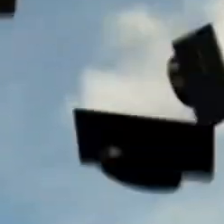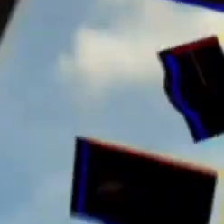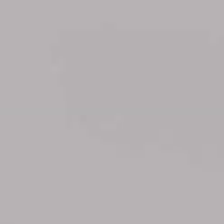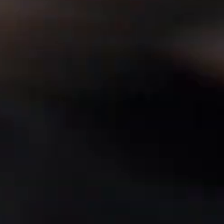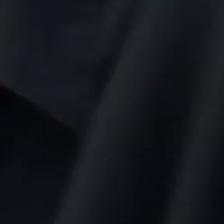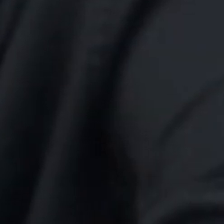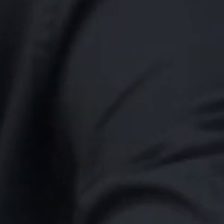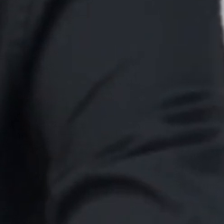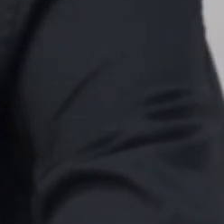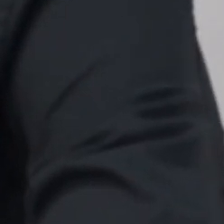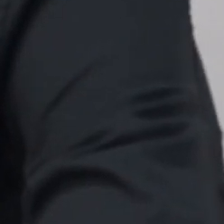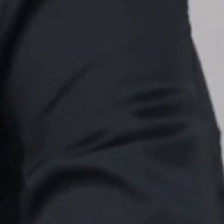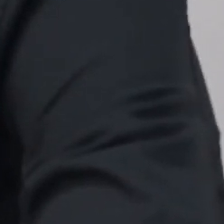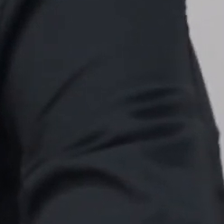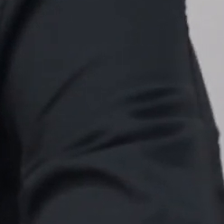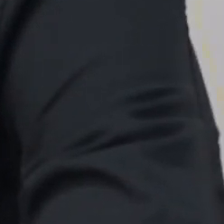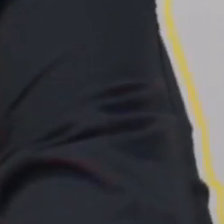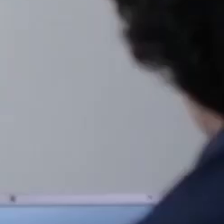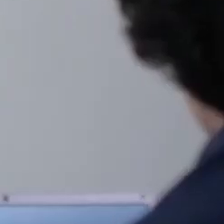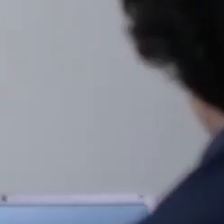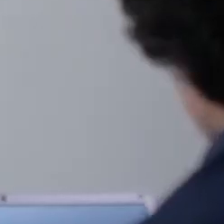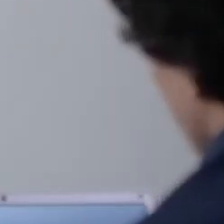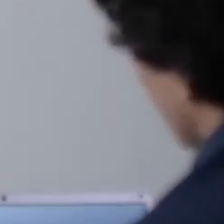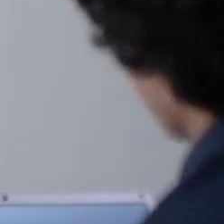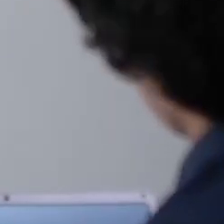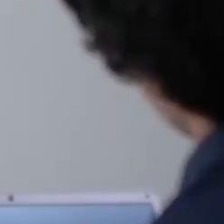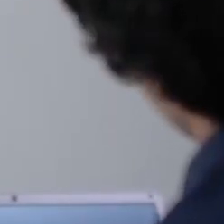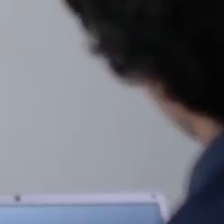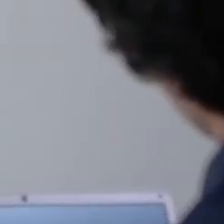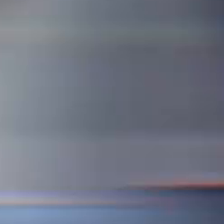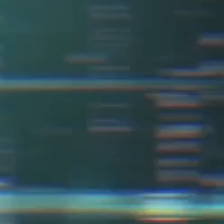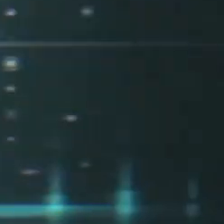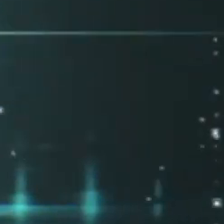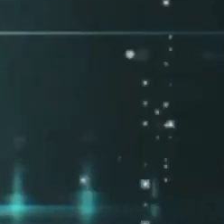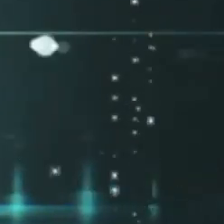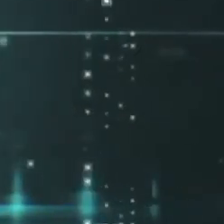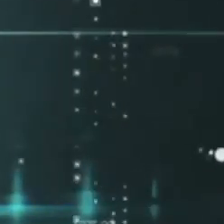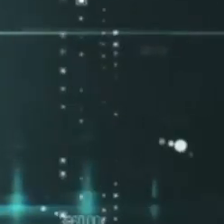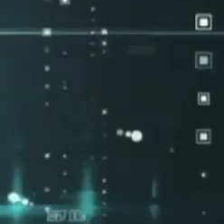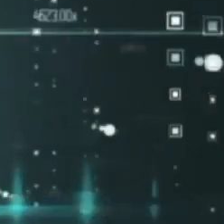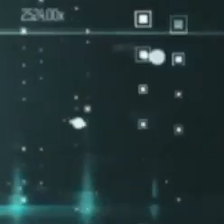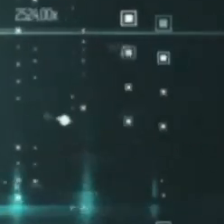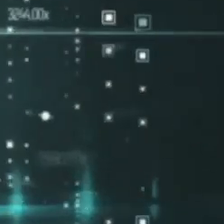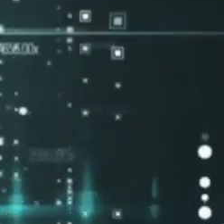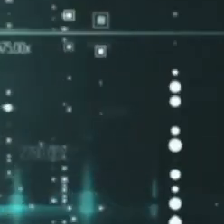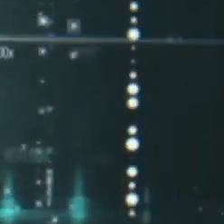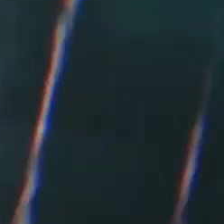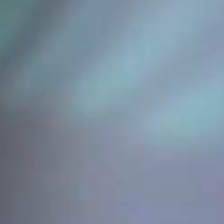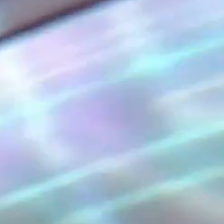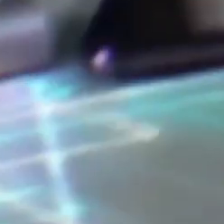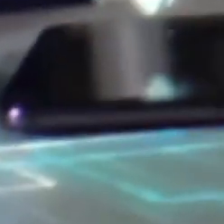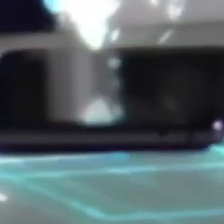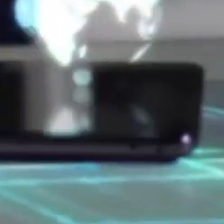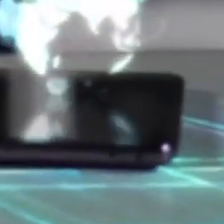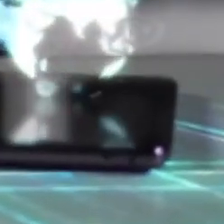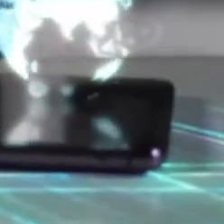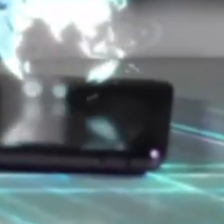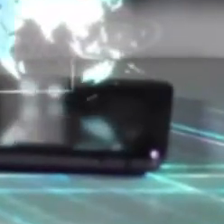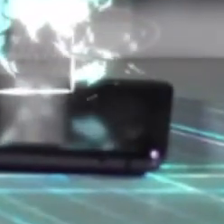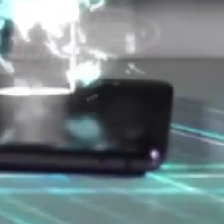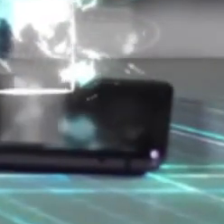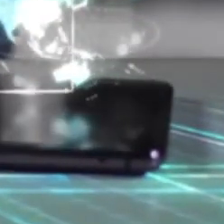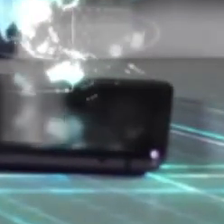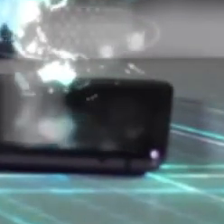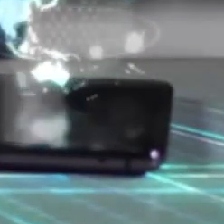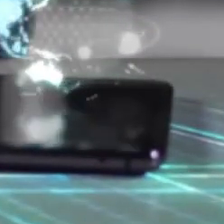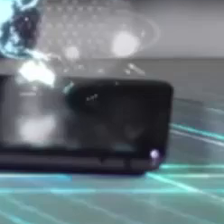tu título de magíster en modalidad combinada, estudiando desde cualquier lugar del país. Profundizarás en áreas clave como machine learning, visualización de datos